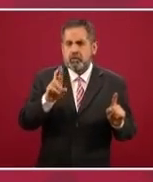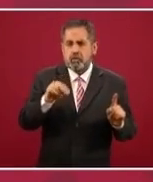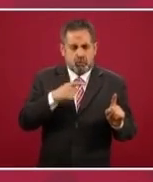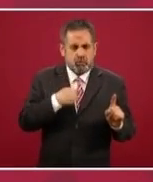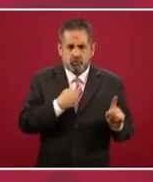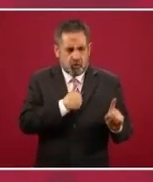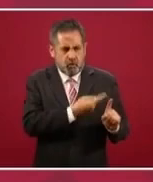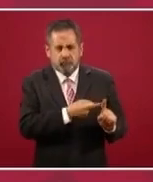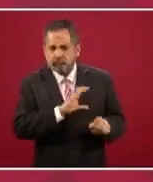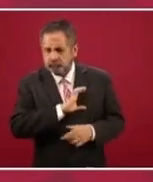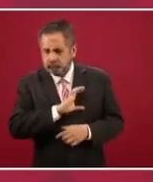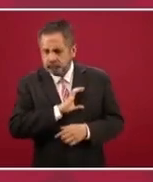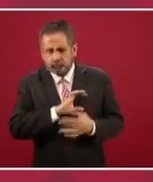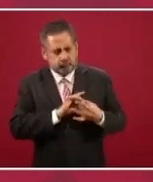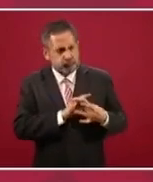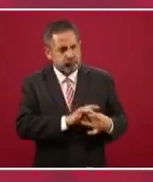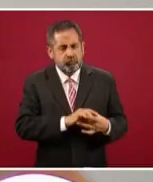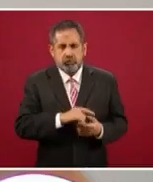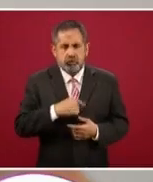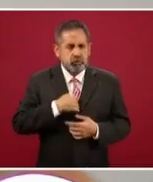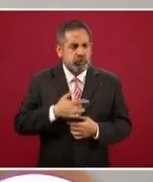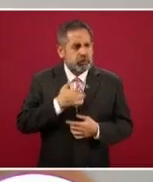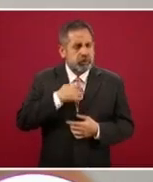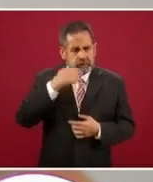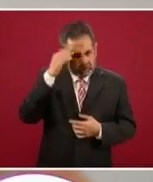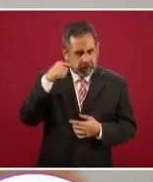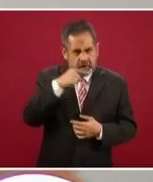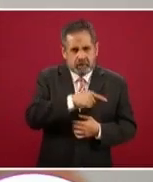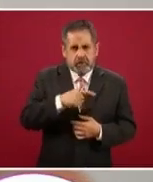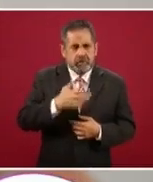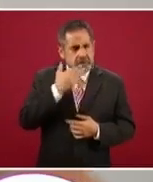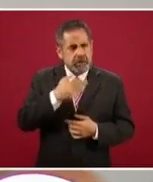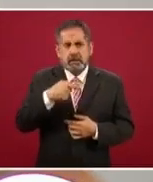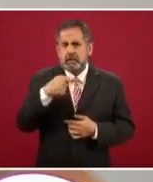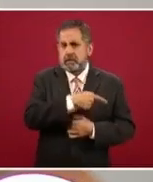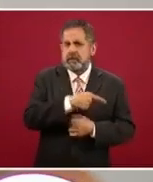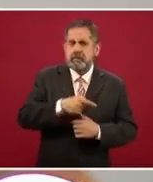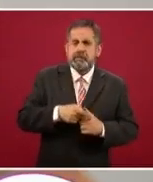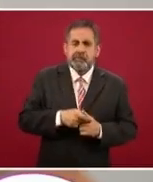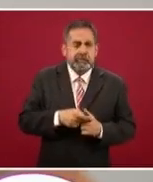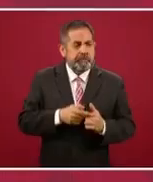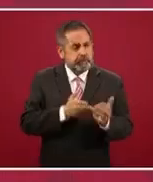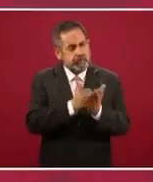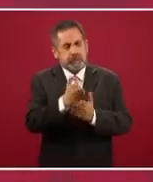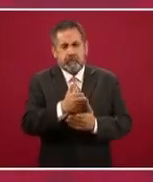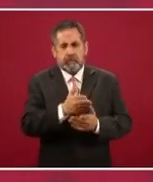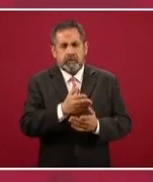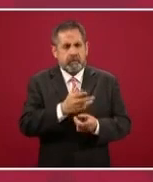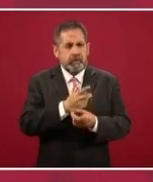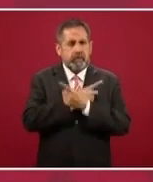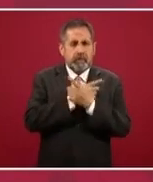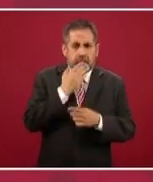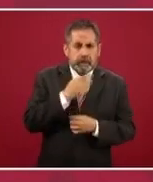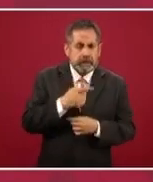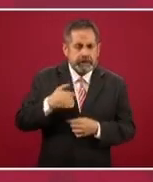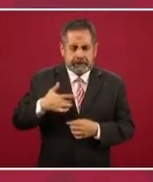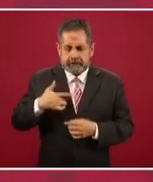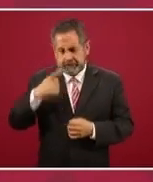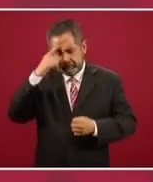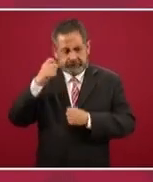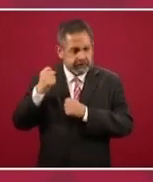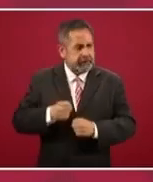mucho y que lo considero un agente de bien, me ayuda a